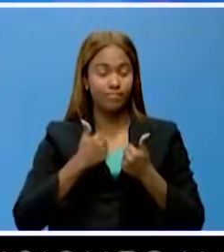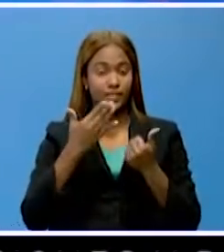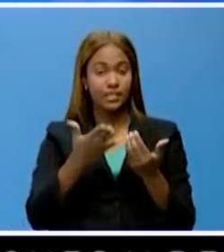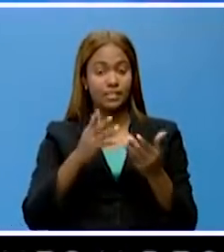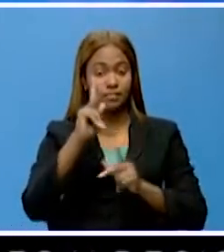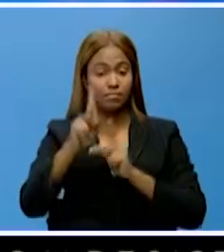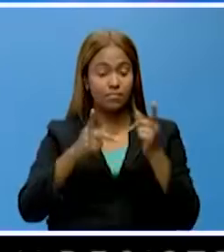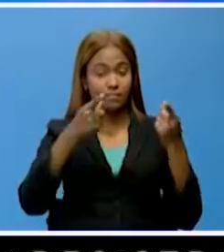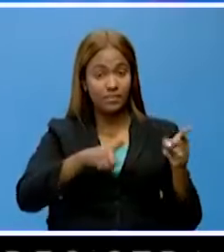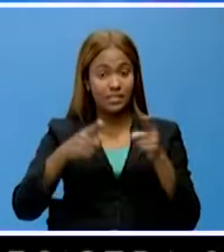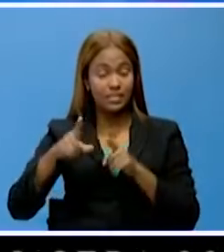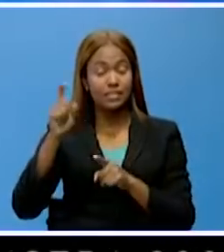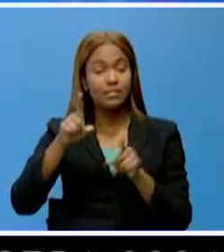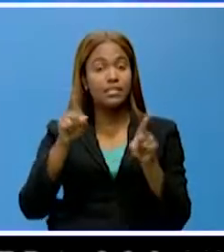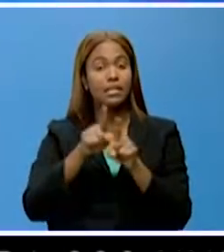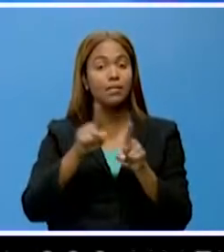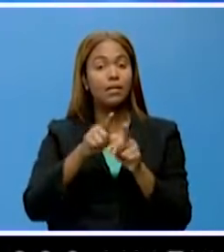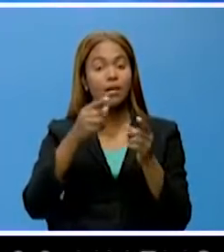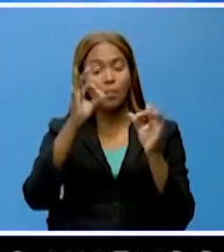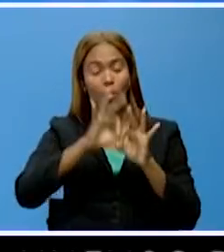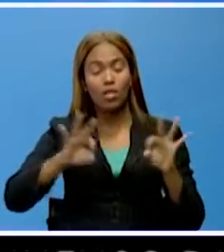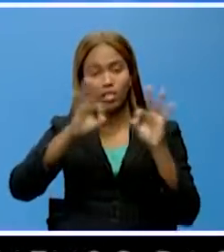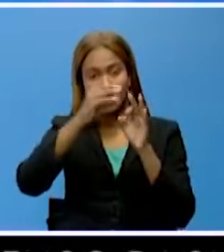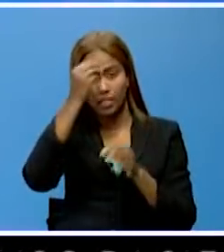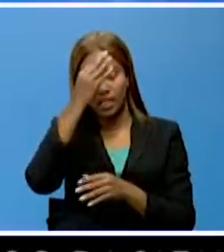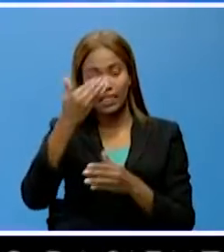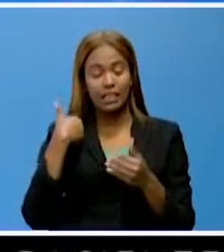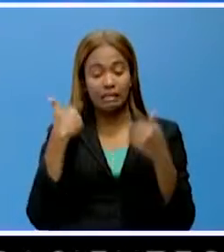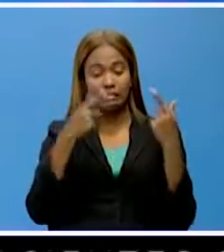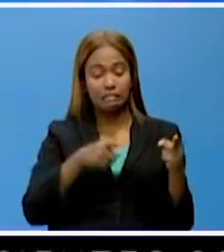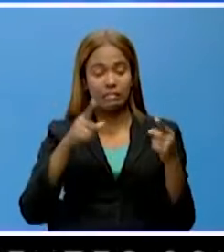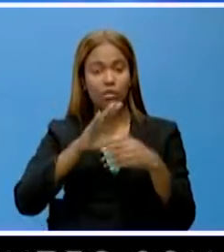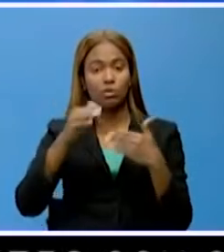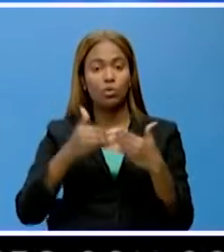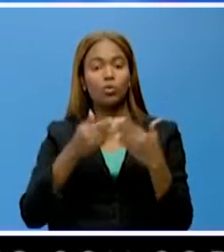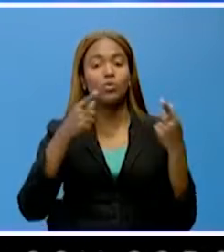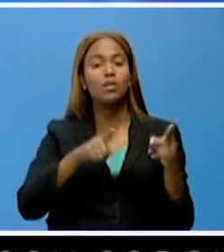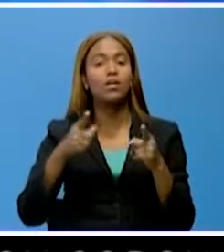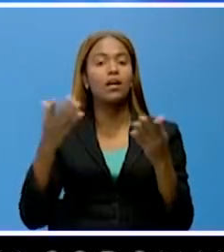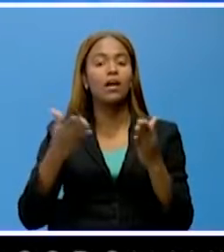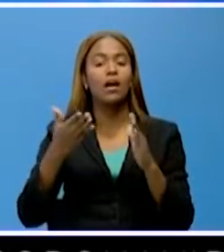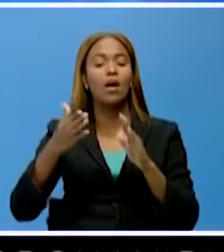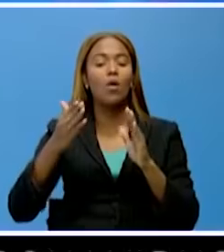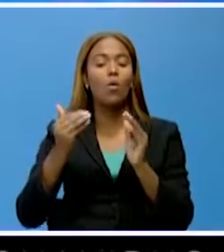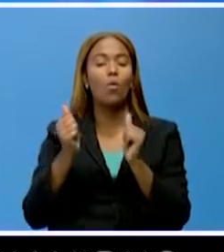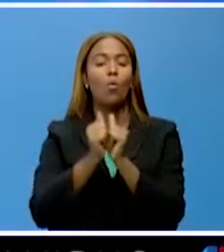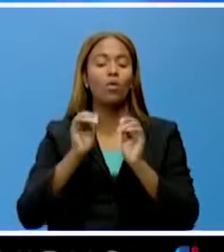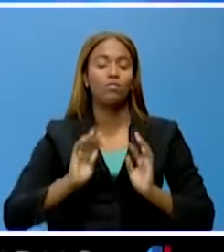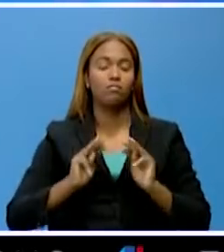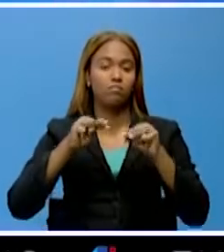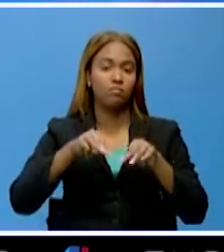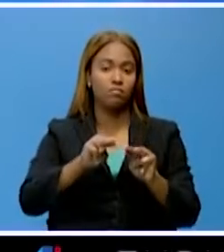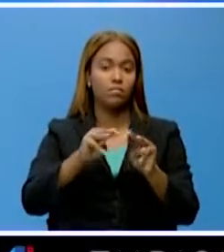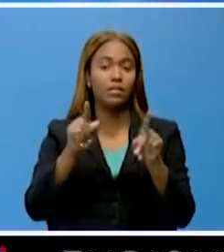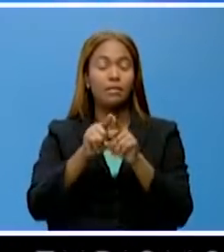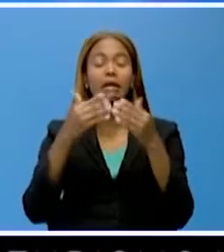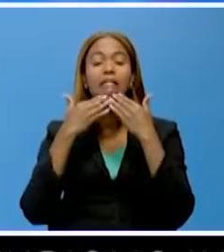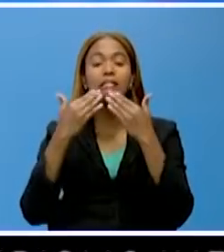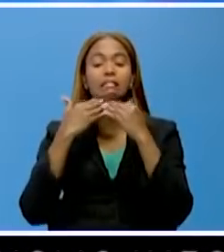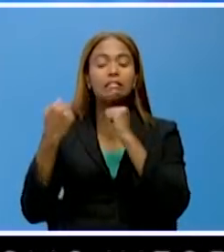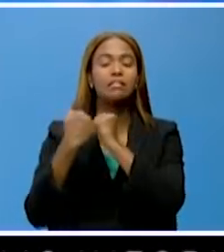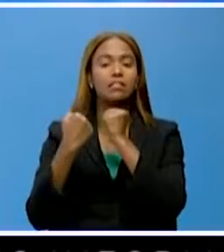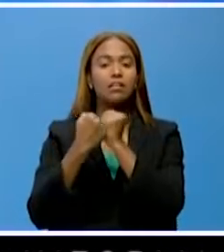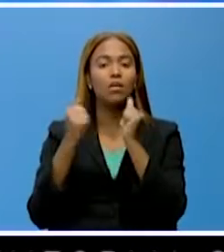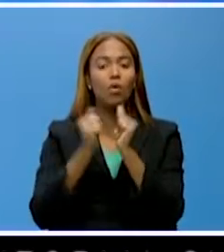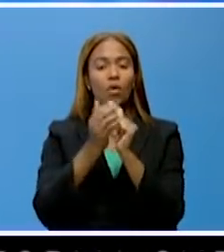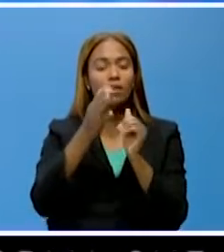clase de sucesos es importante también señalar que están aconteciendo en todo lo que colinda con el Océano Atlántico. Agradecemos la colaboración